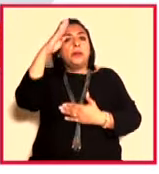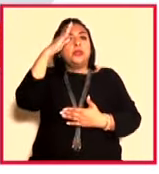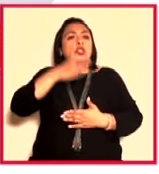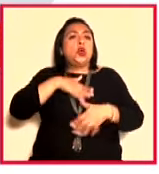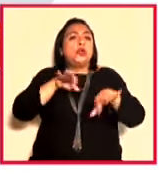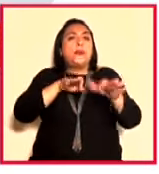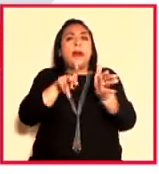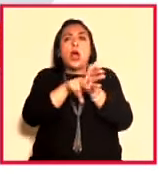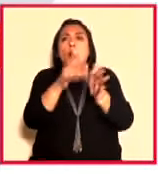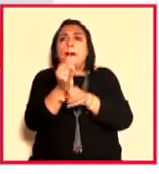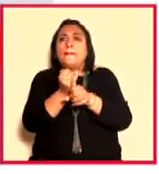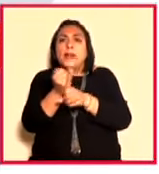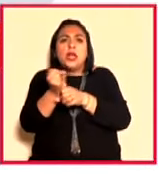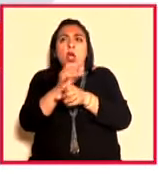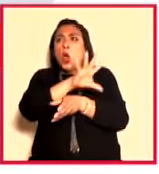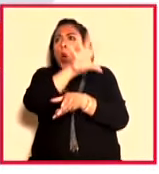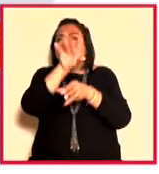periodístico que lo cubría todo.